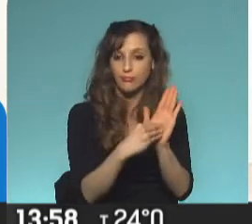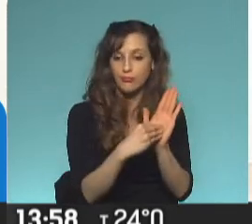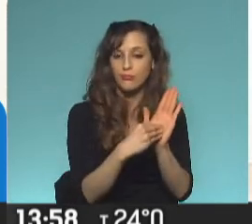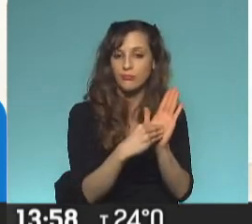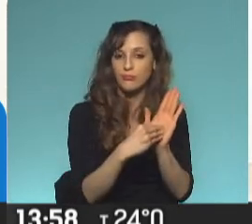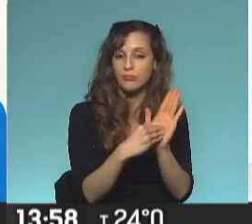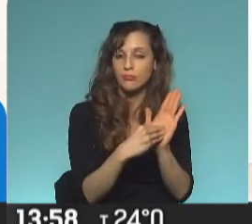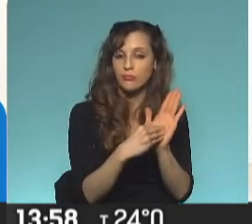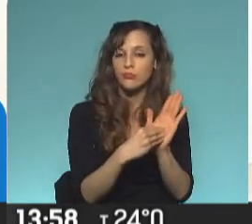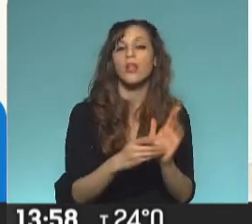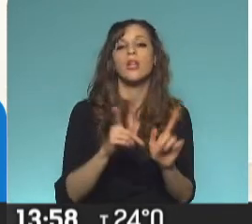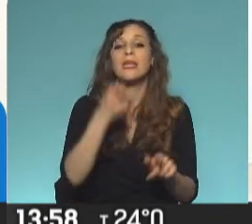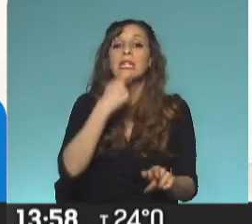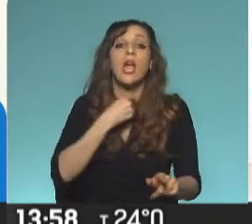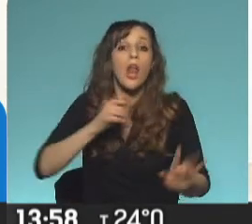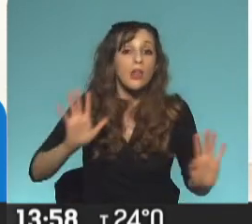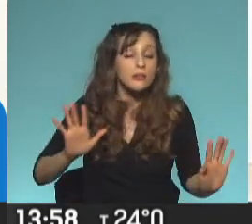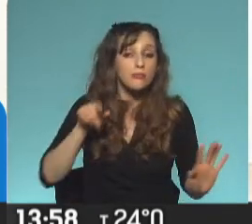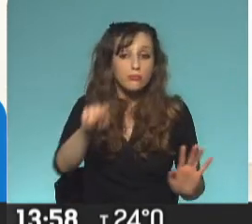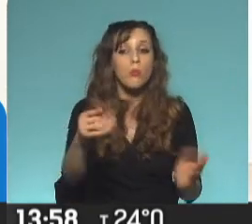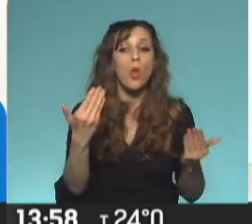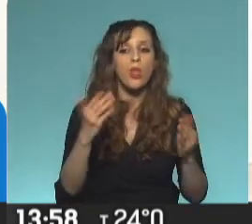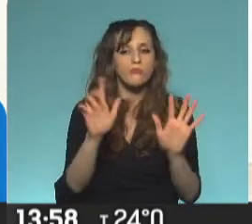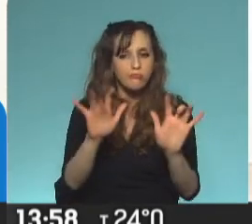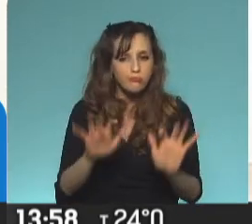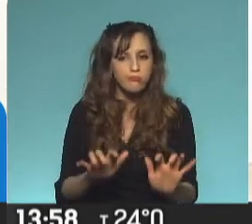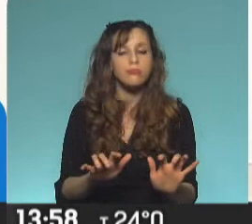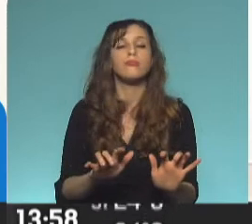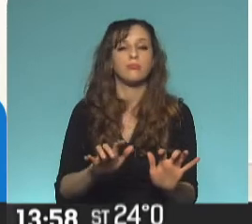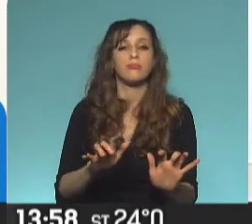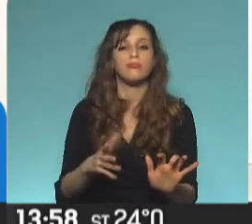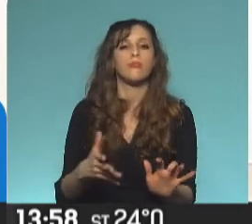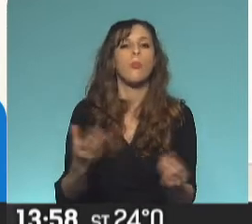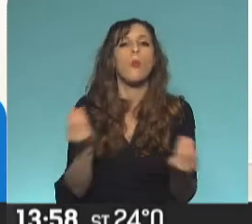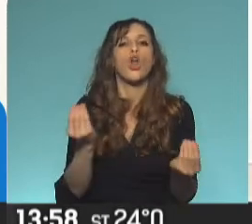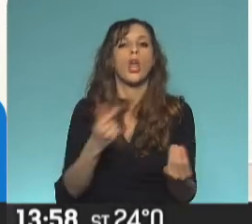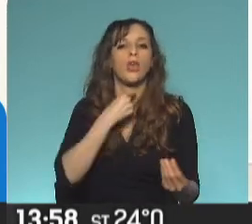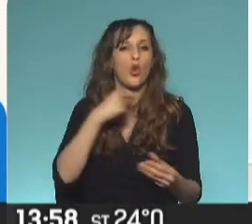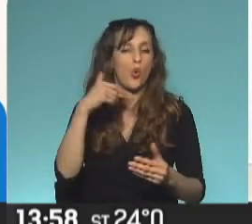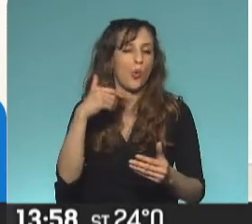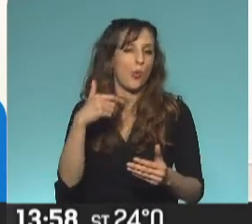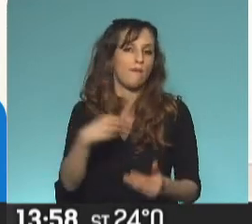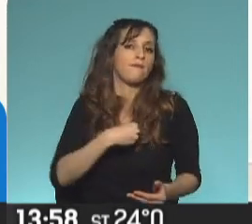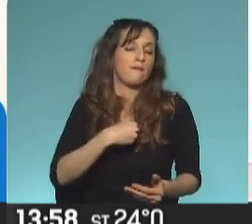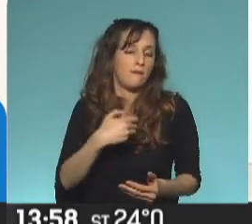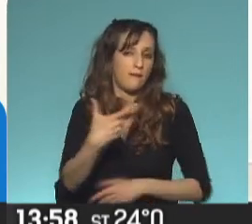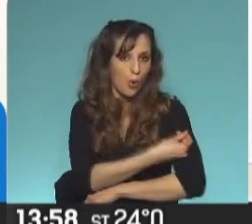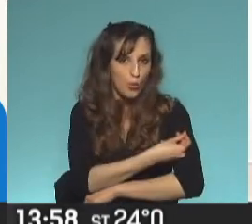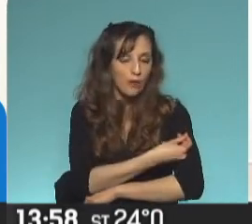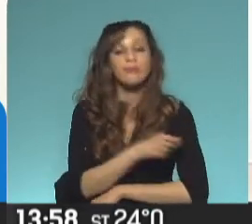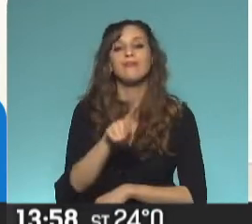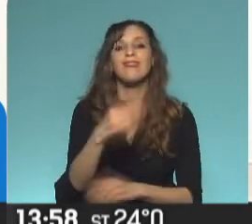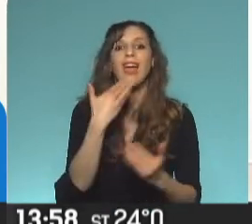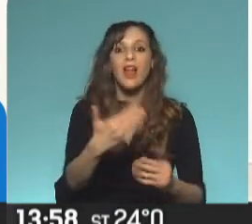o no si ya lo han decidido la voluntad de vacunarse a través de información nosotros podemos